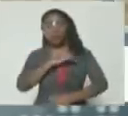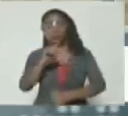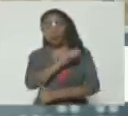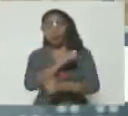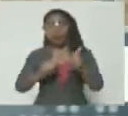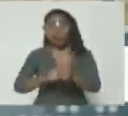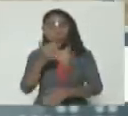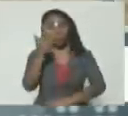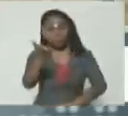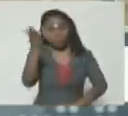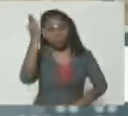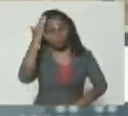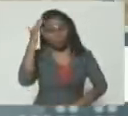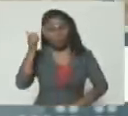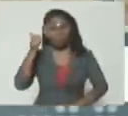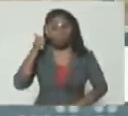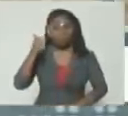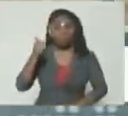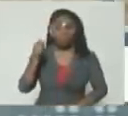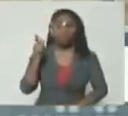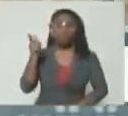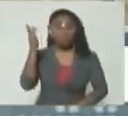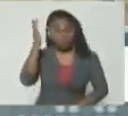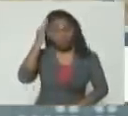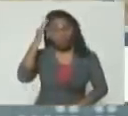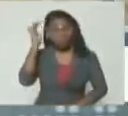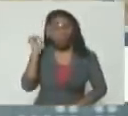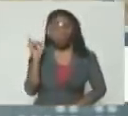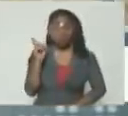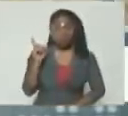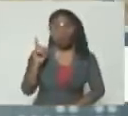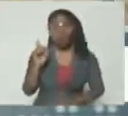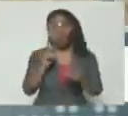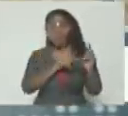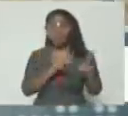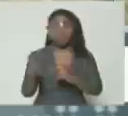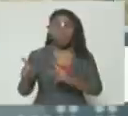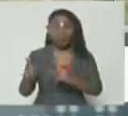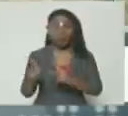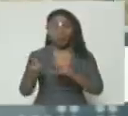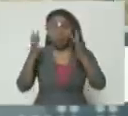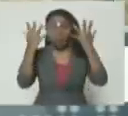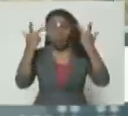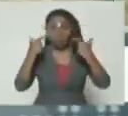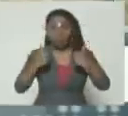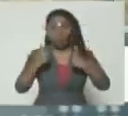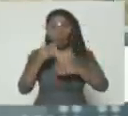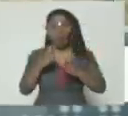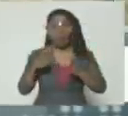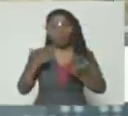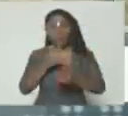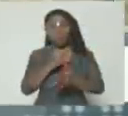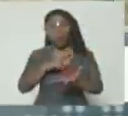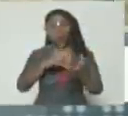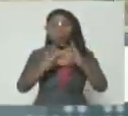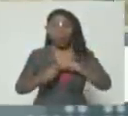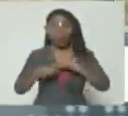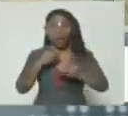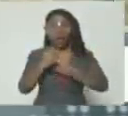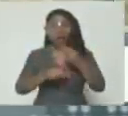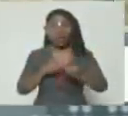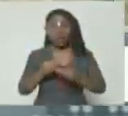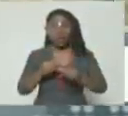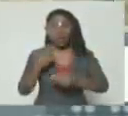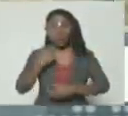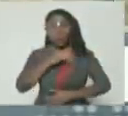bien, usted lo sabe bastante bien, con el plan proteína animal, a través de los CLAP, garantizarle a nuestro